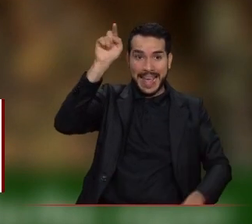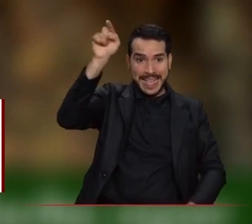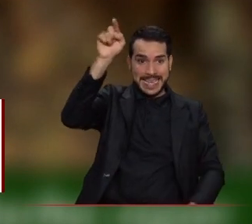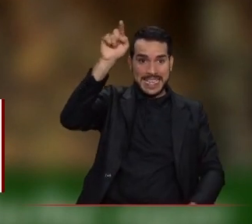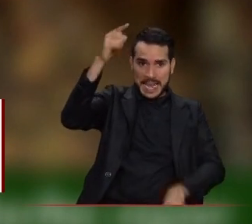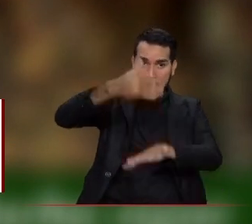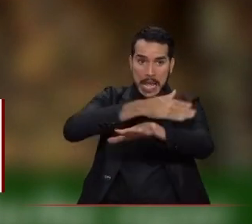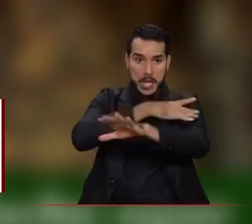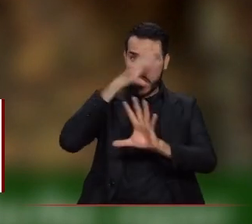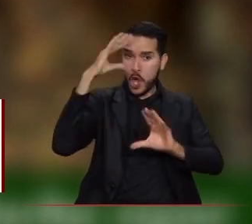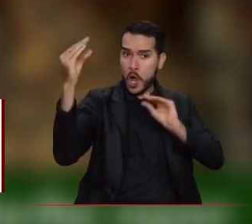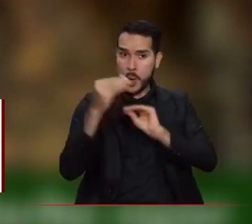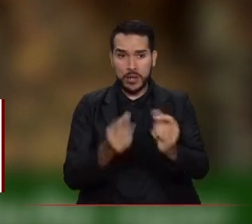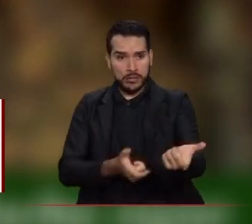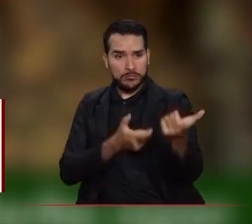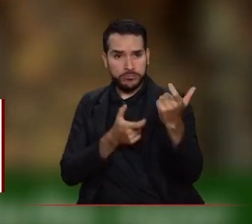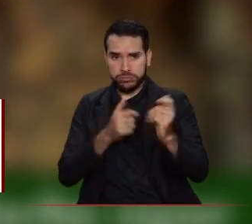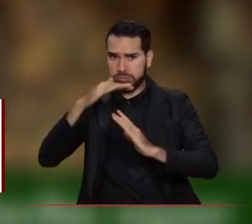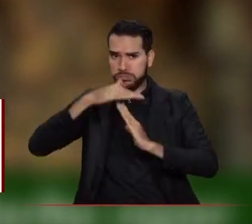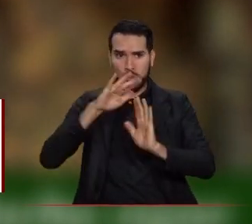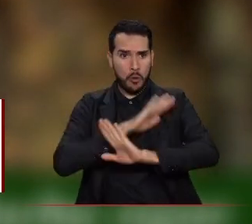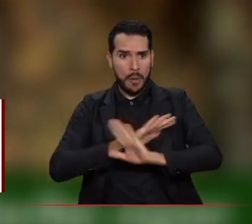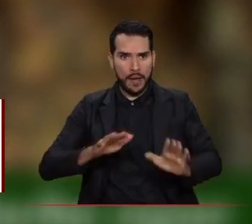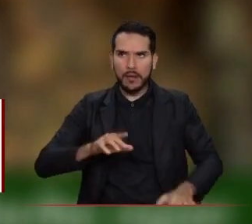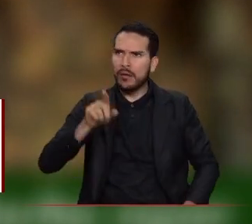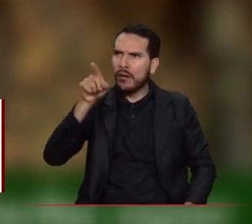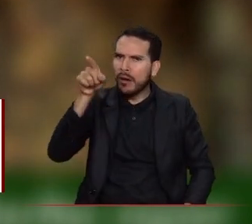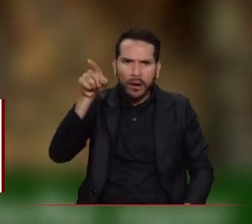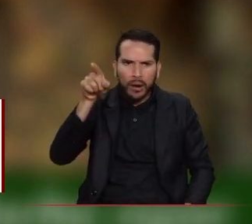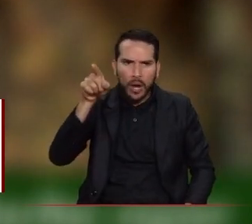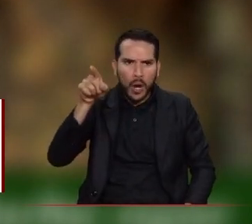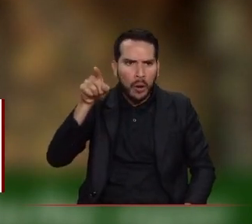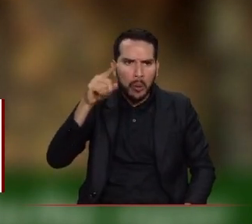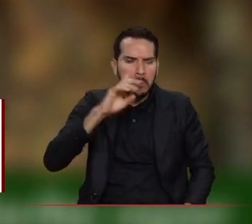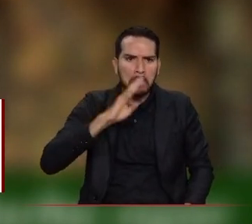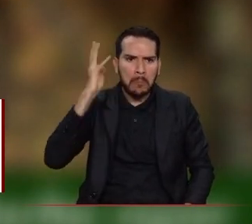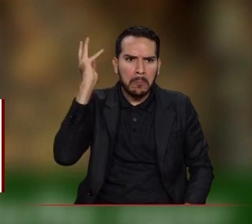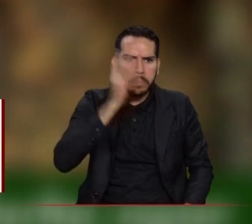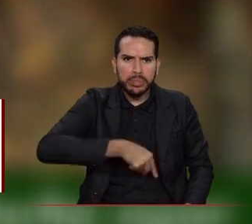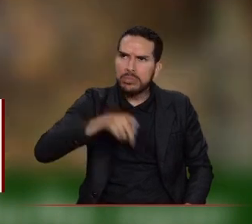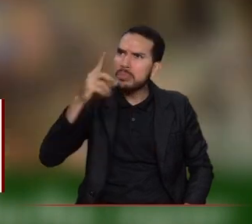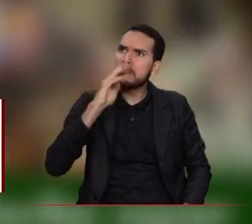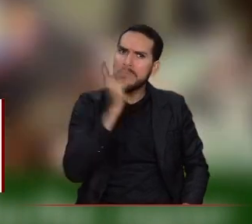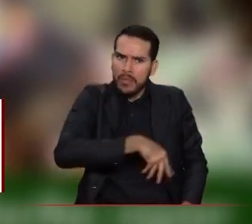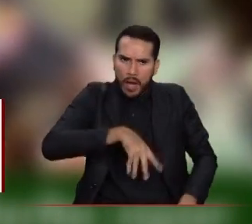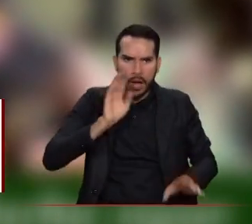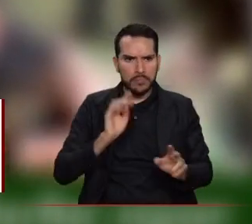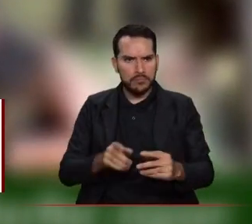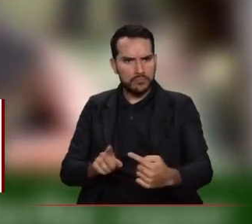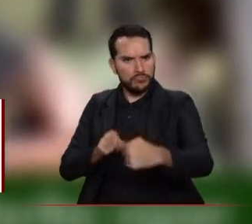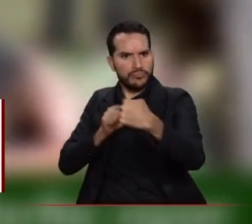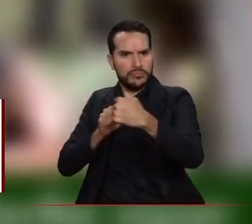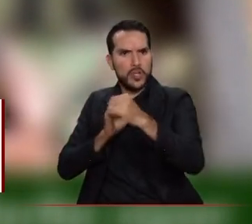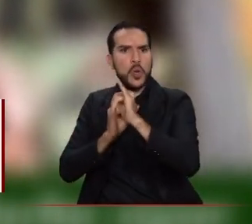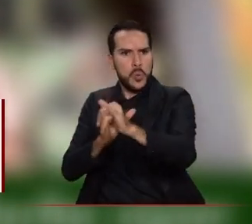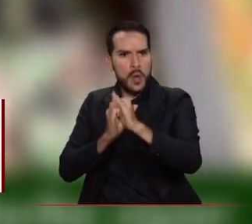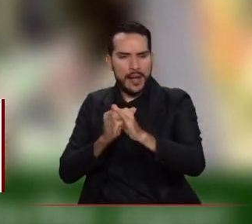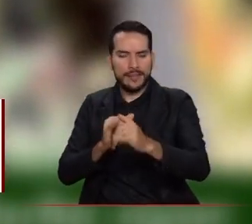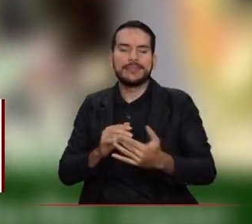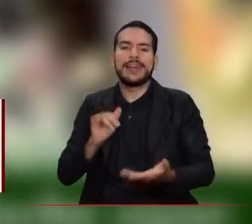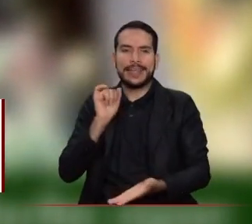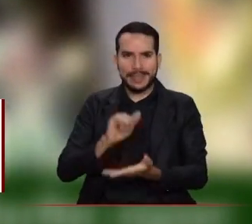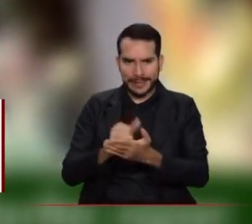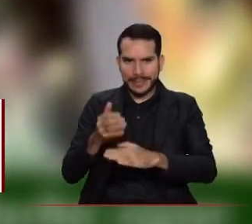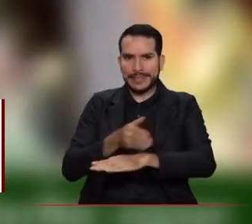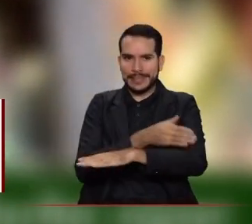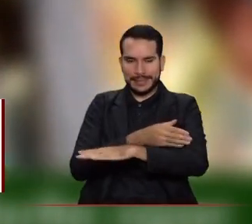cuenta, según ellos, las operaciones militares adelantadas en los últimos días y el anuncio de combatir la estructura Jacobo Arenas de las FARC.